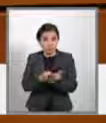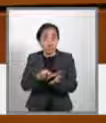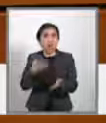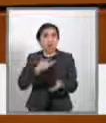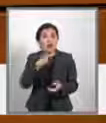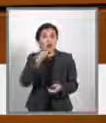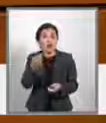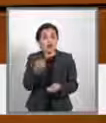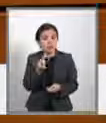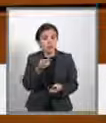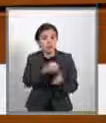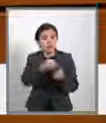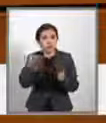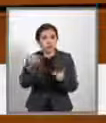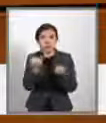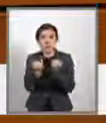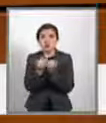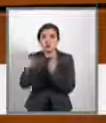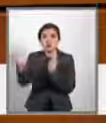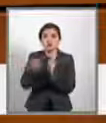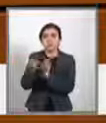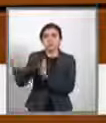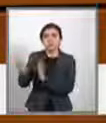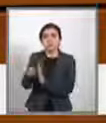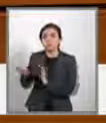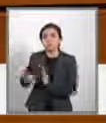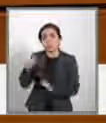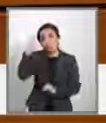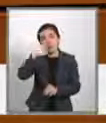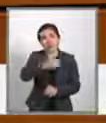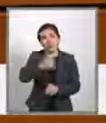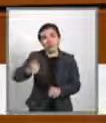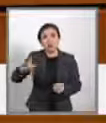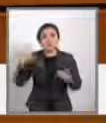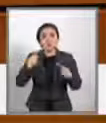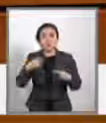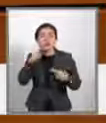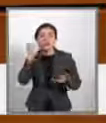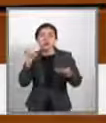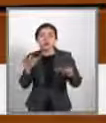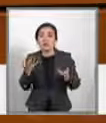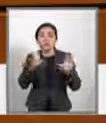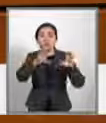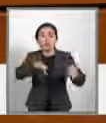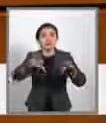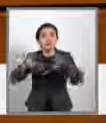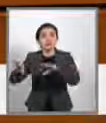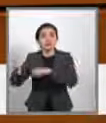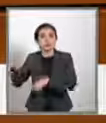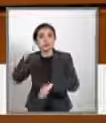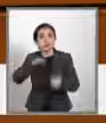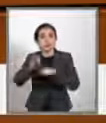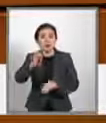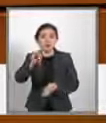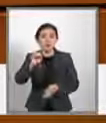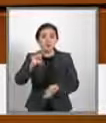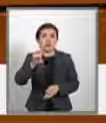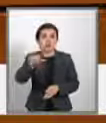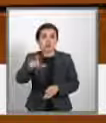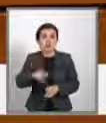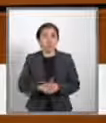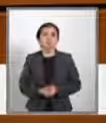también que cumplir con los mismos requisitos aplicables para aquellas personas que aspiran a ser fiscal general.